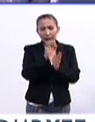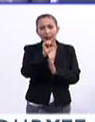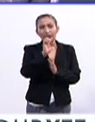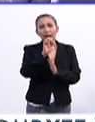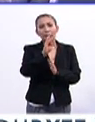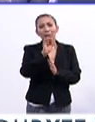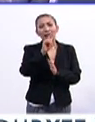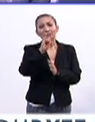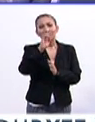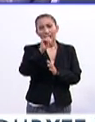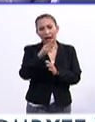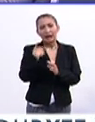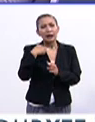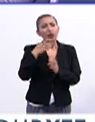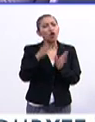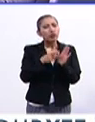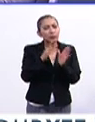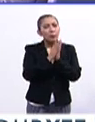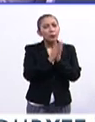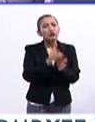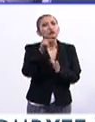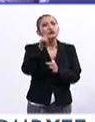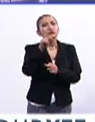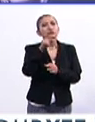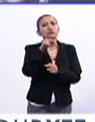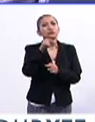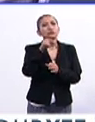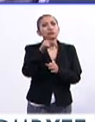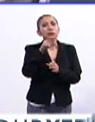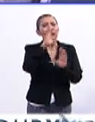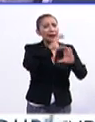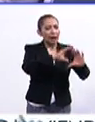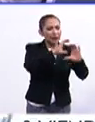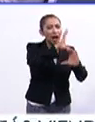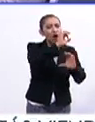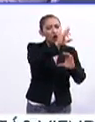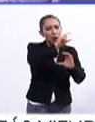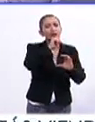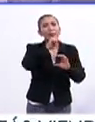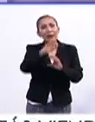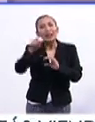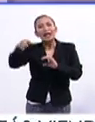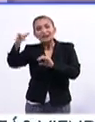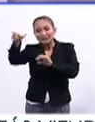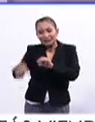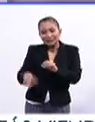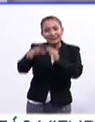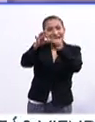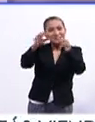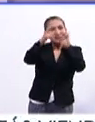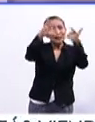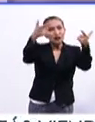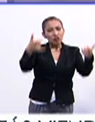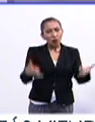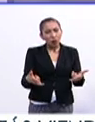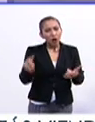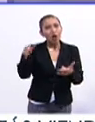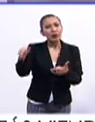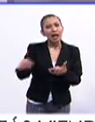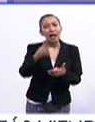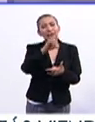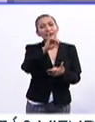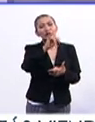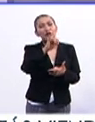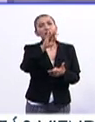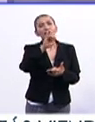sebastián negrete pues recuerda nos hace cantar el coro pero también es el narrador del espectáculo este tenido